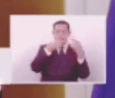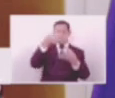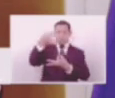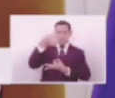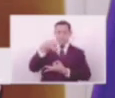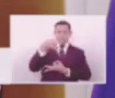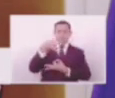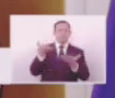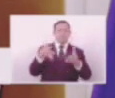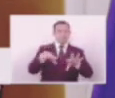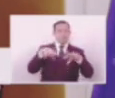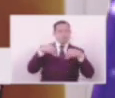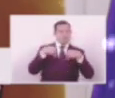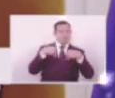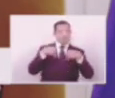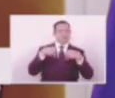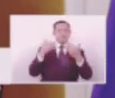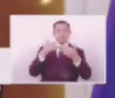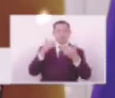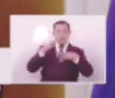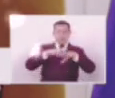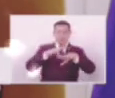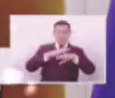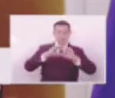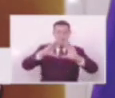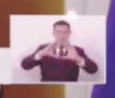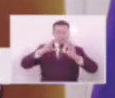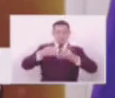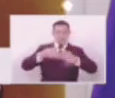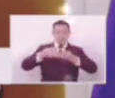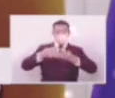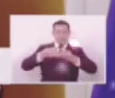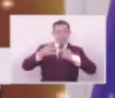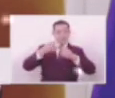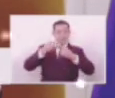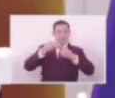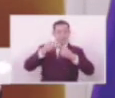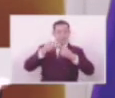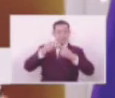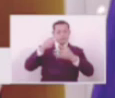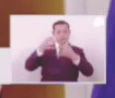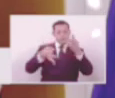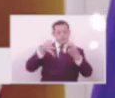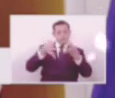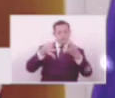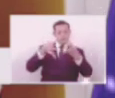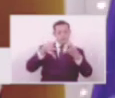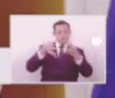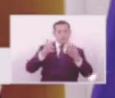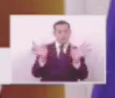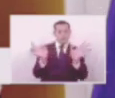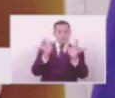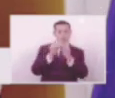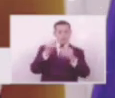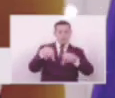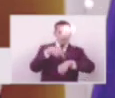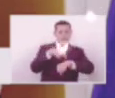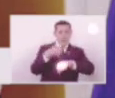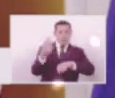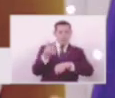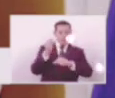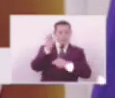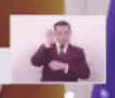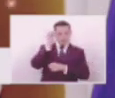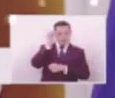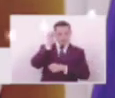vamos a aceptarla vamos a convocar a la comisión correspondiente que es la comisión de legislación para que de inmediato para